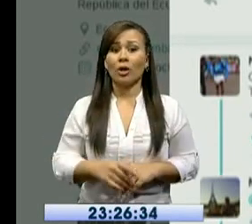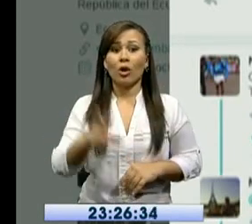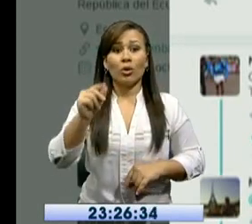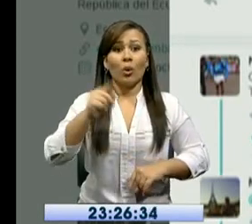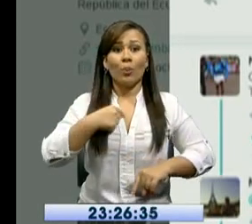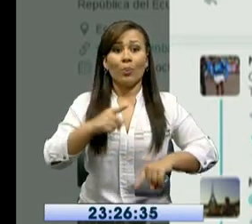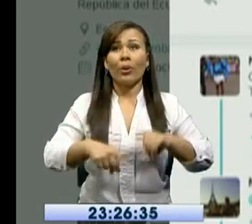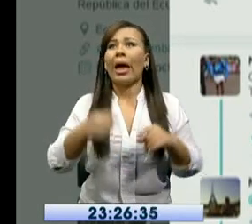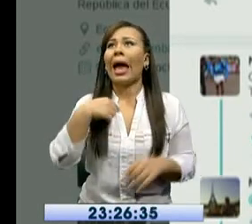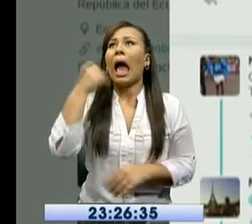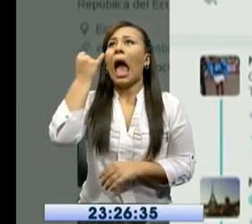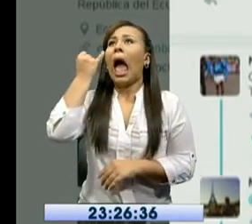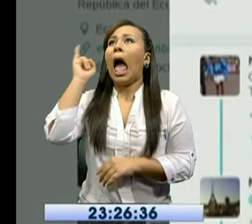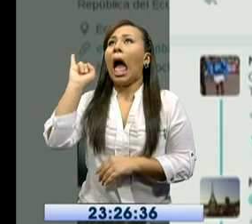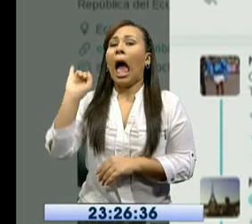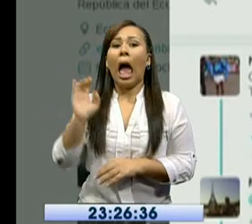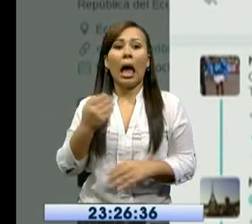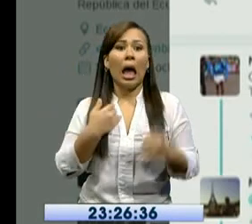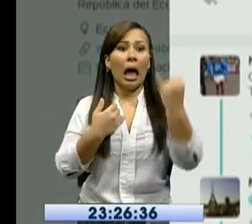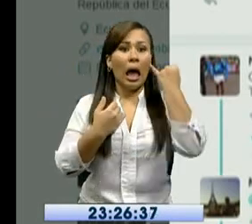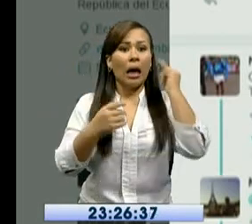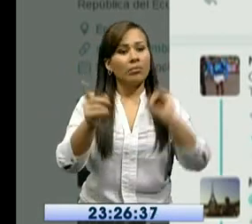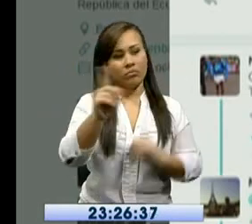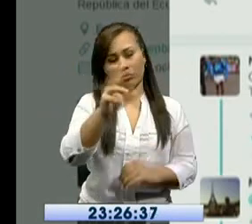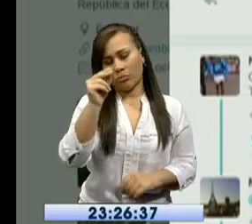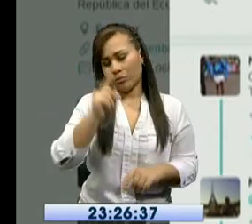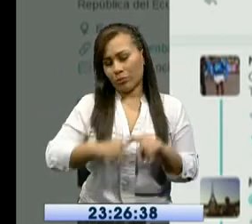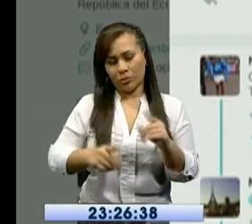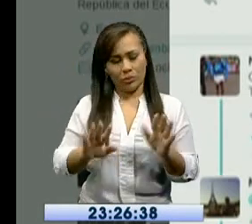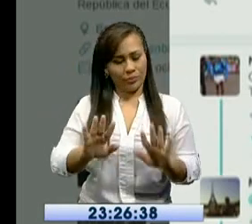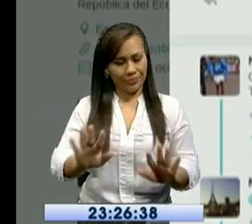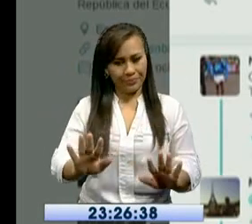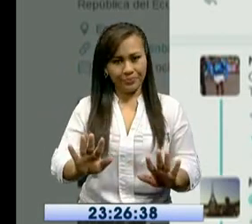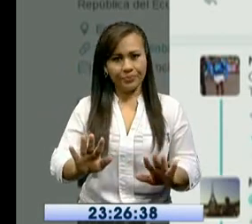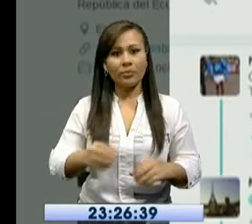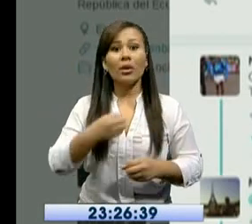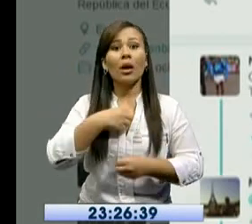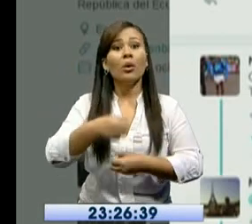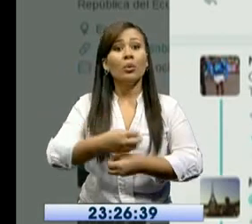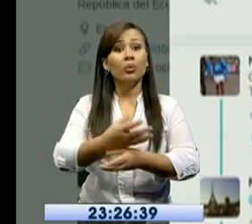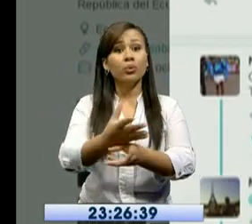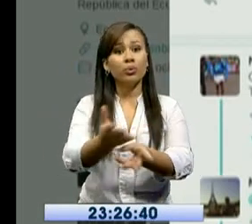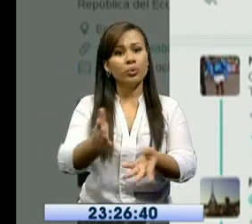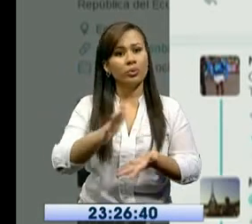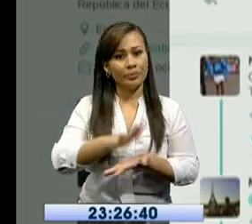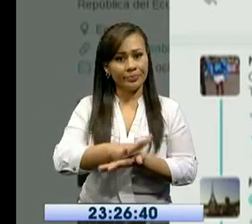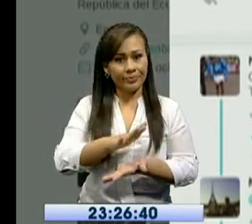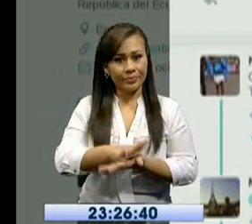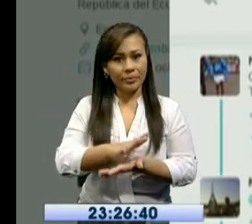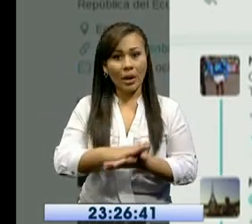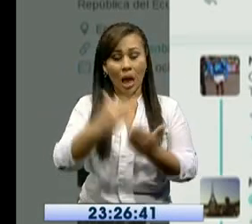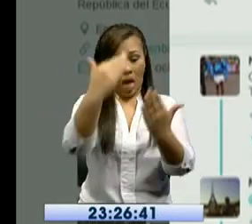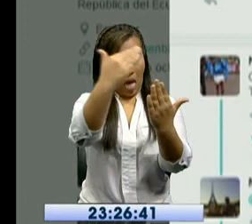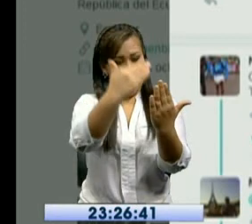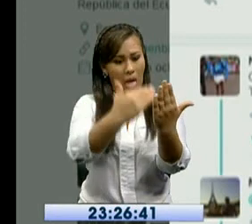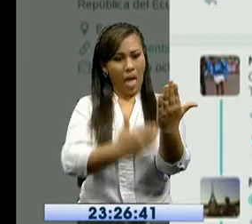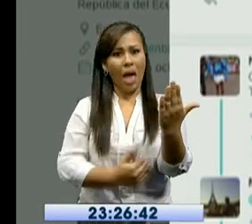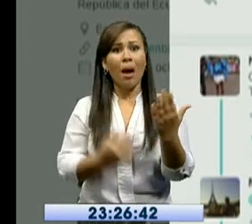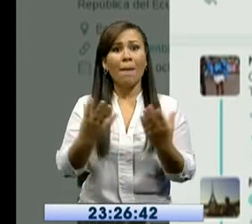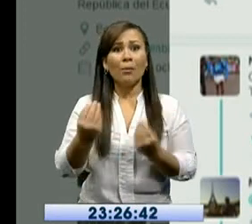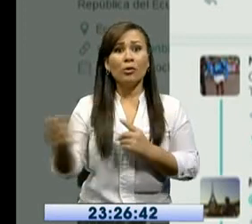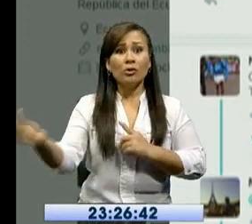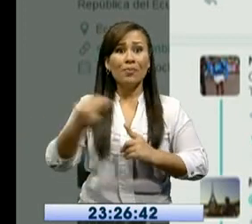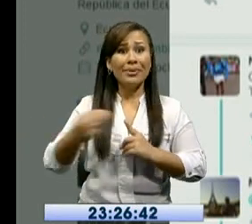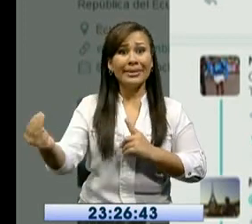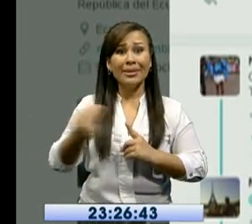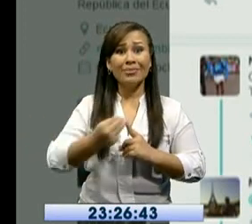tampoco adivinar de qué magnitud podrían ser, ¿no? Es larga la lista de los mensajes que tuvimos en